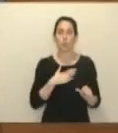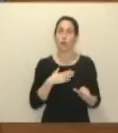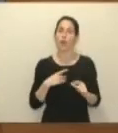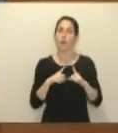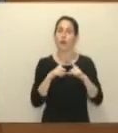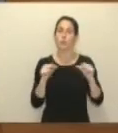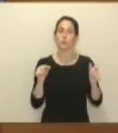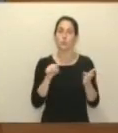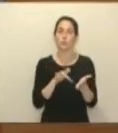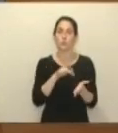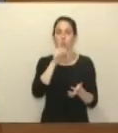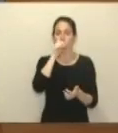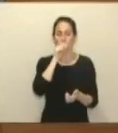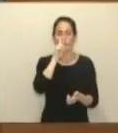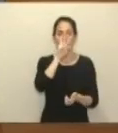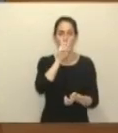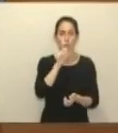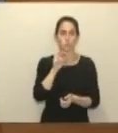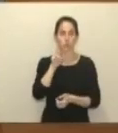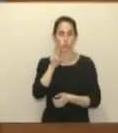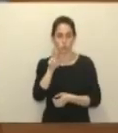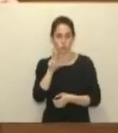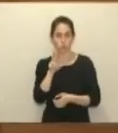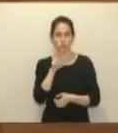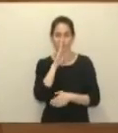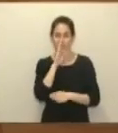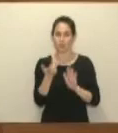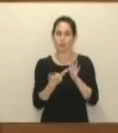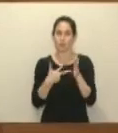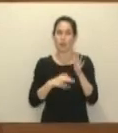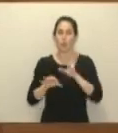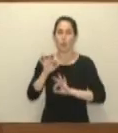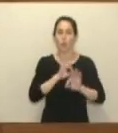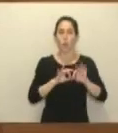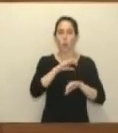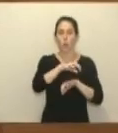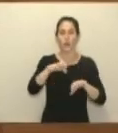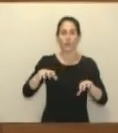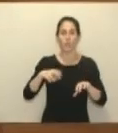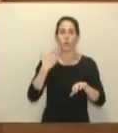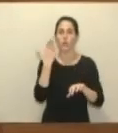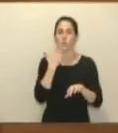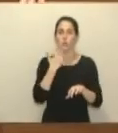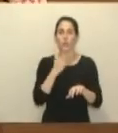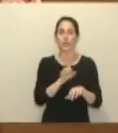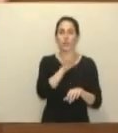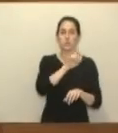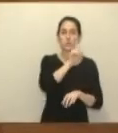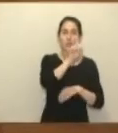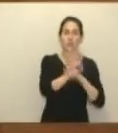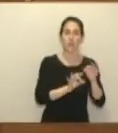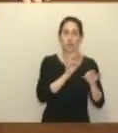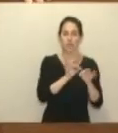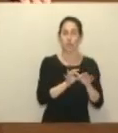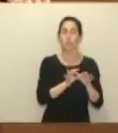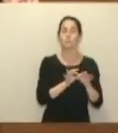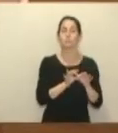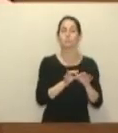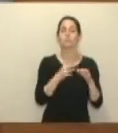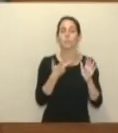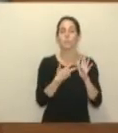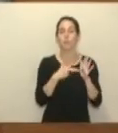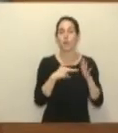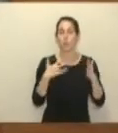en el año 2002 a través del Plan de Ordenación de las Escuelas del primer ciclo fue el de conveniar con las corporaciones